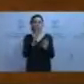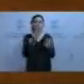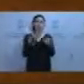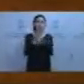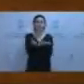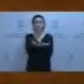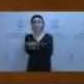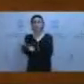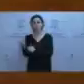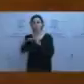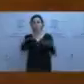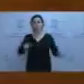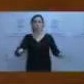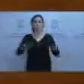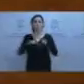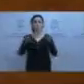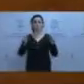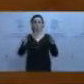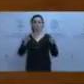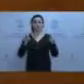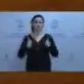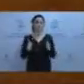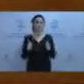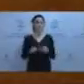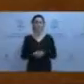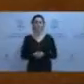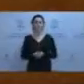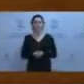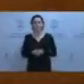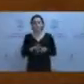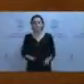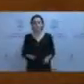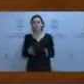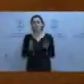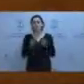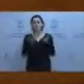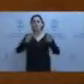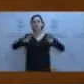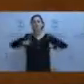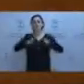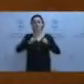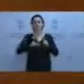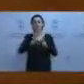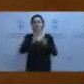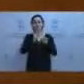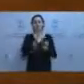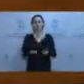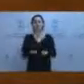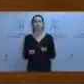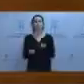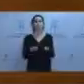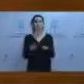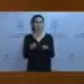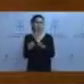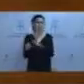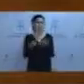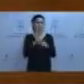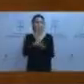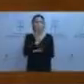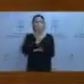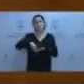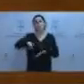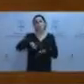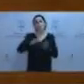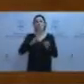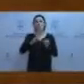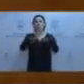los ciudadanos, a todos los asturianos. Con respecto a las medidas contractuales y de control necesarias para garantizar el pago en el plazo a contratistas y subcontratistas,